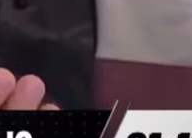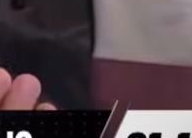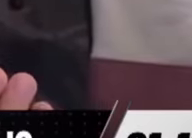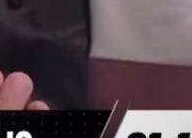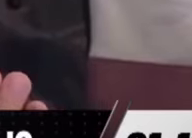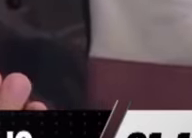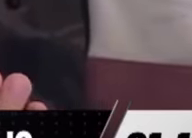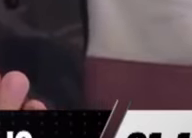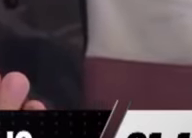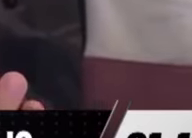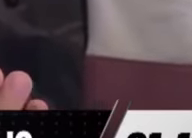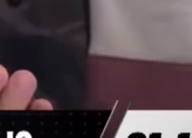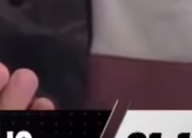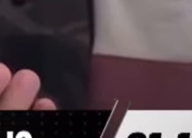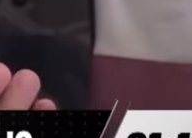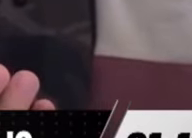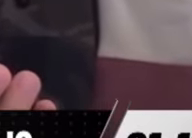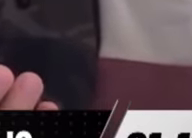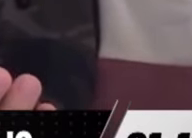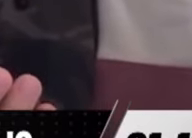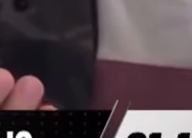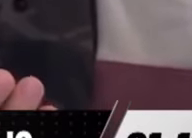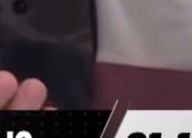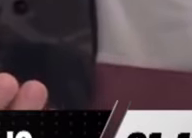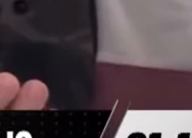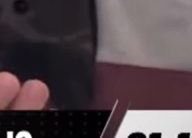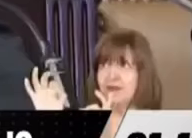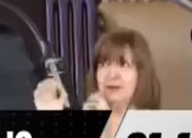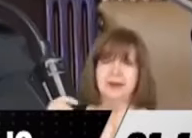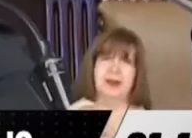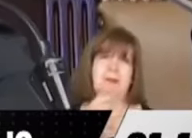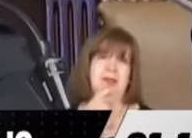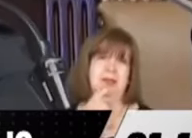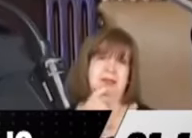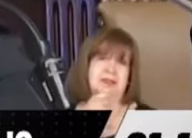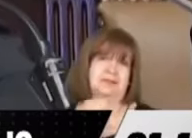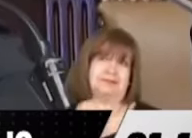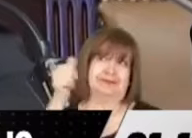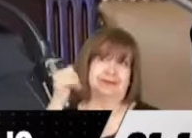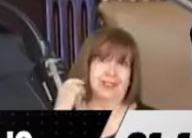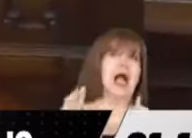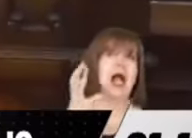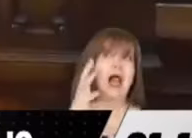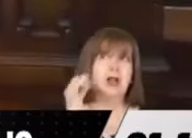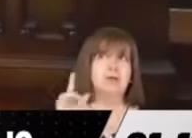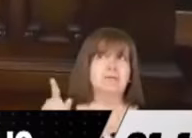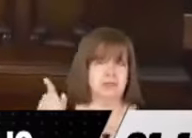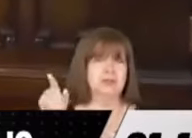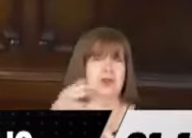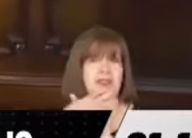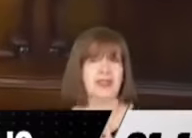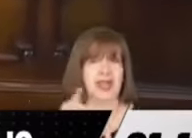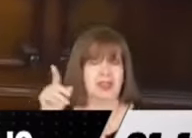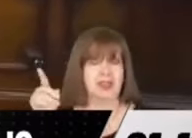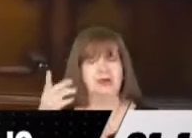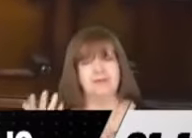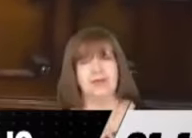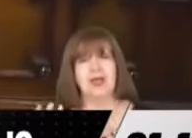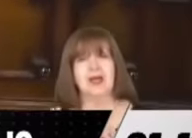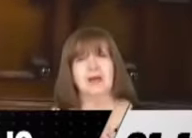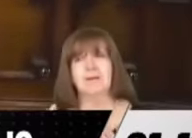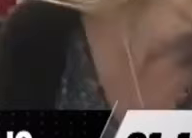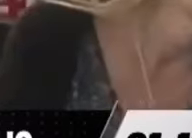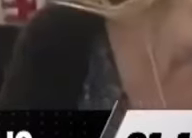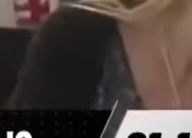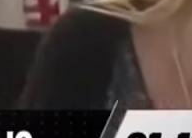como que está poniendo por encima sus compromisos partidarios por sobre los intereses de Mendoza. Entonces, ¿dónde está nuestro gobernador defendiendo los intereses